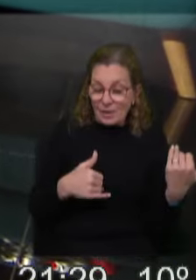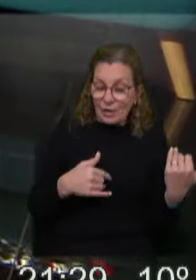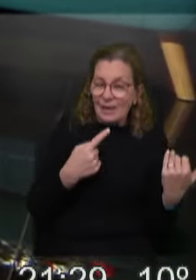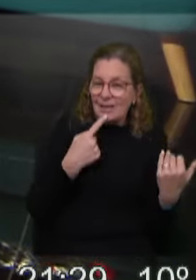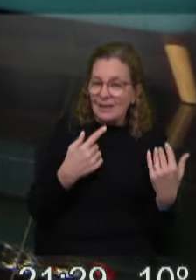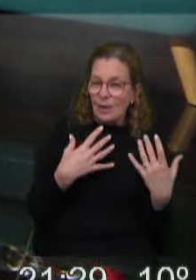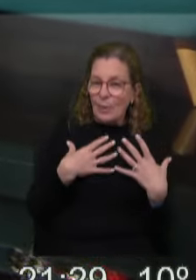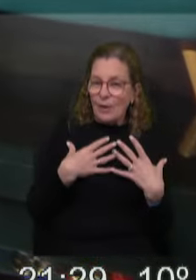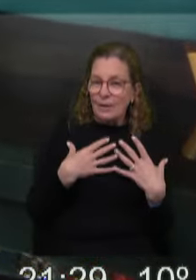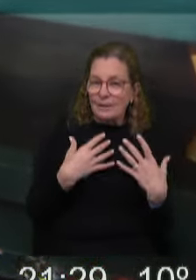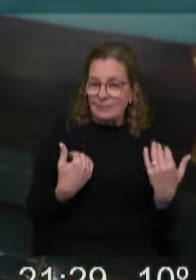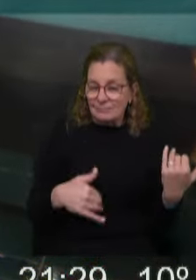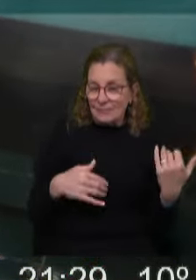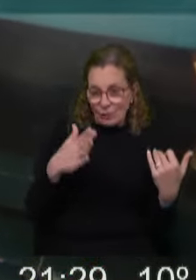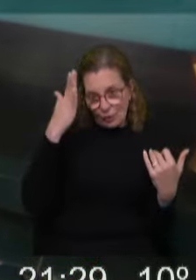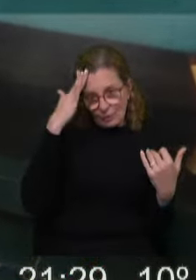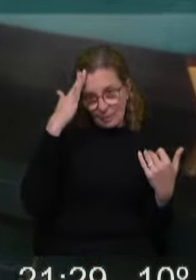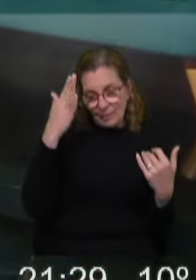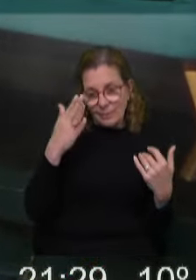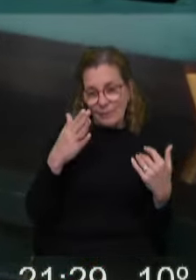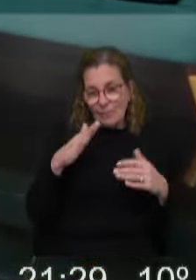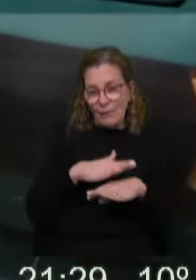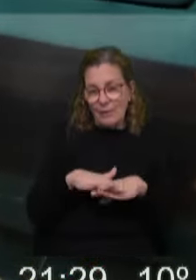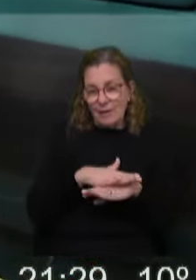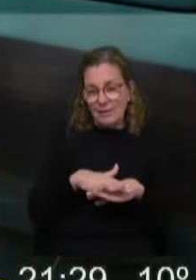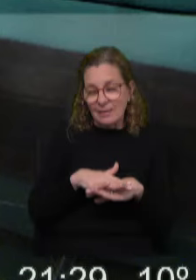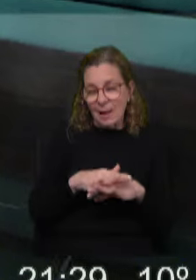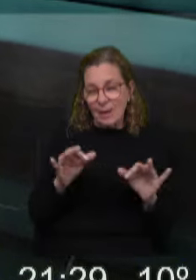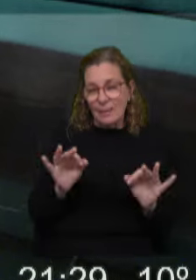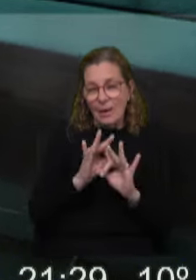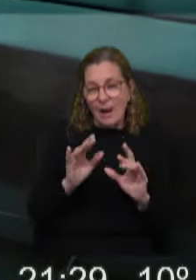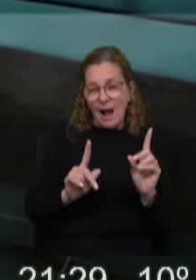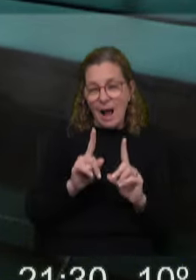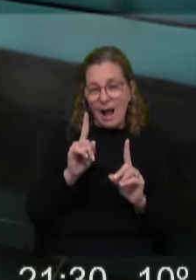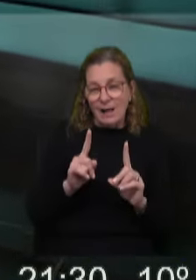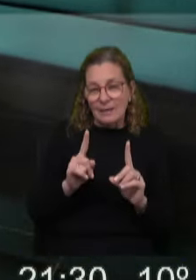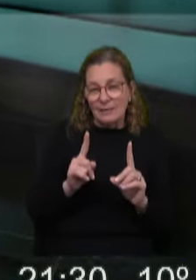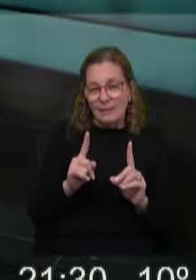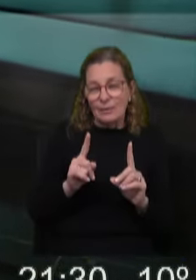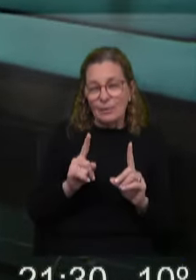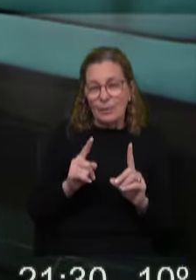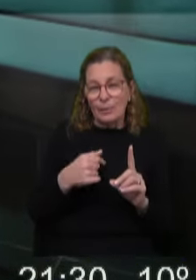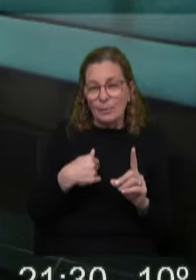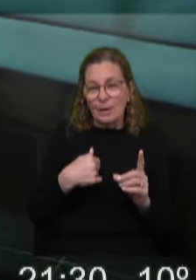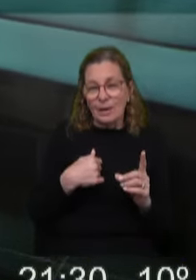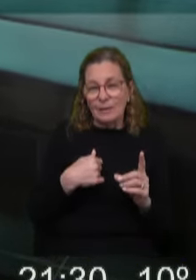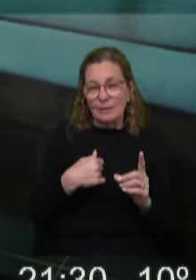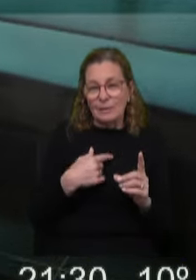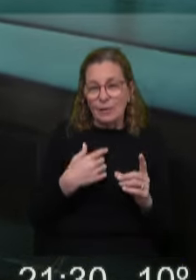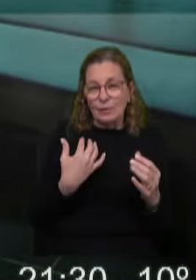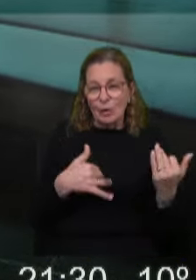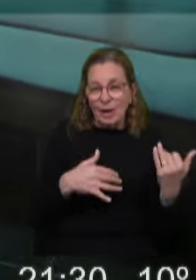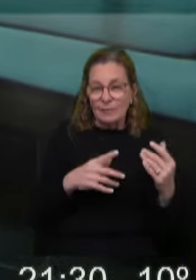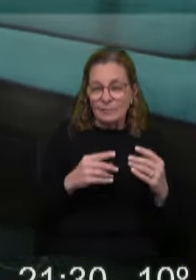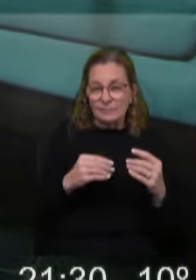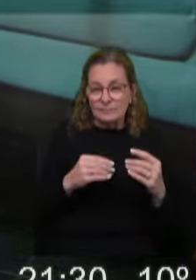que dominás, lo cual me parece bastante básico para ser músico, algo, tu voz, un instrumento, no te digo tocarte todo,